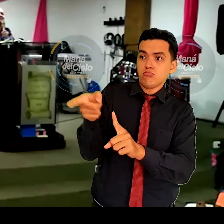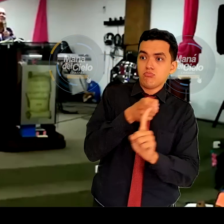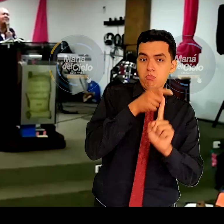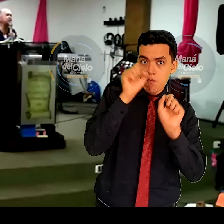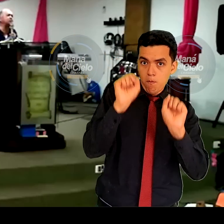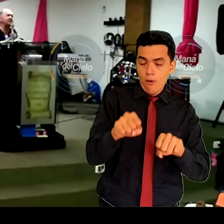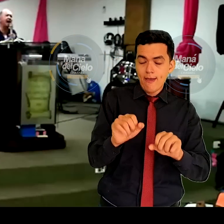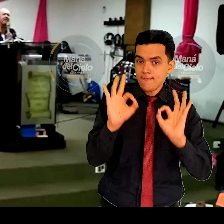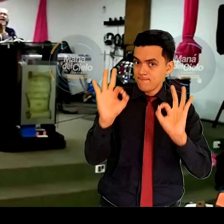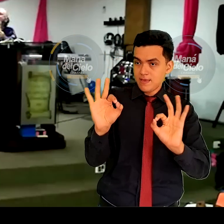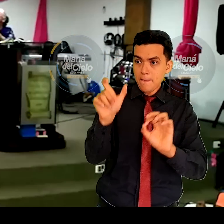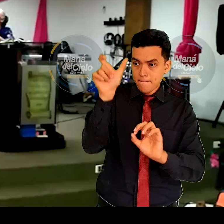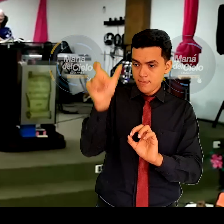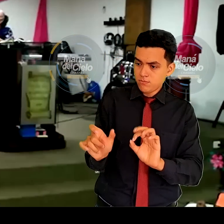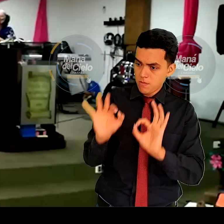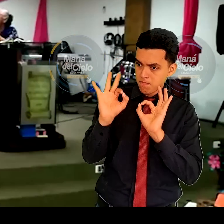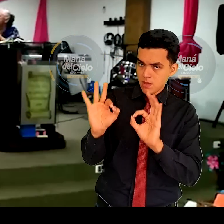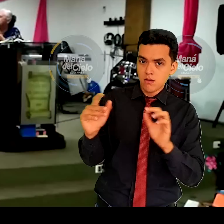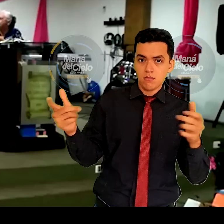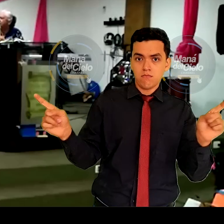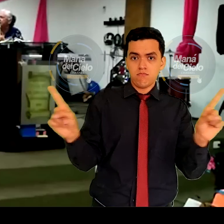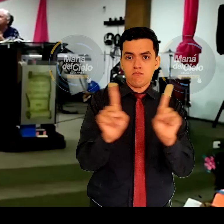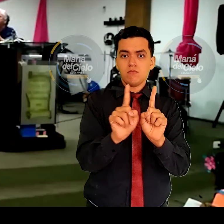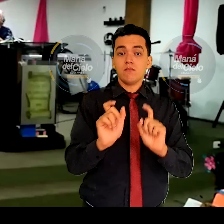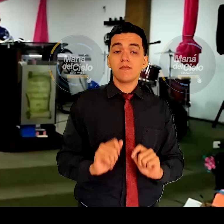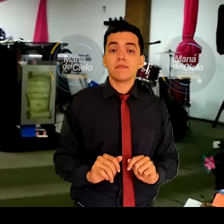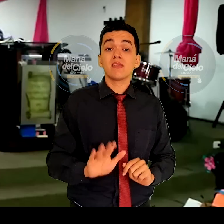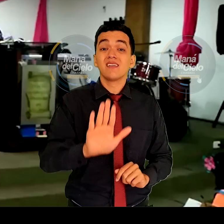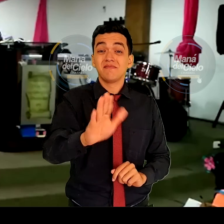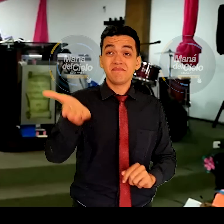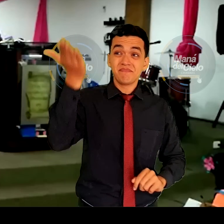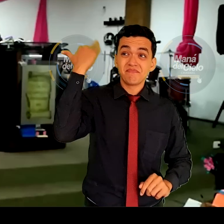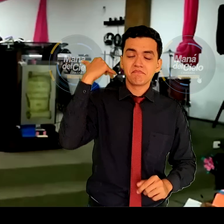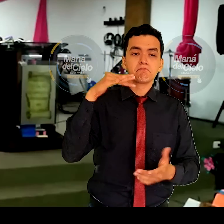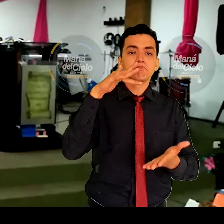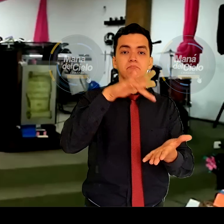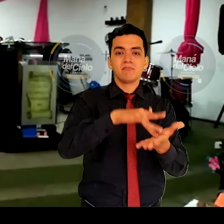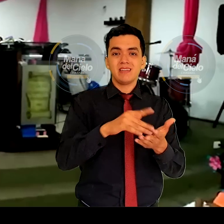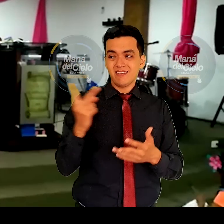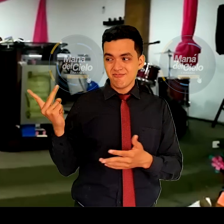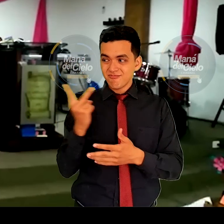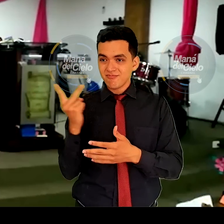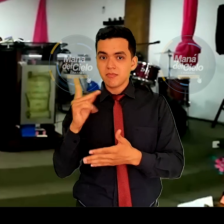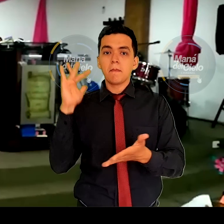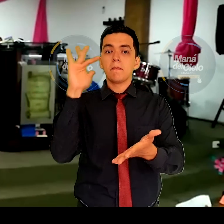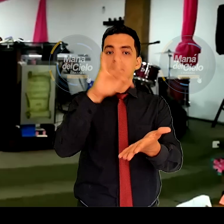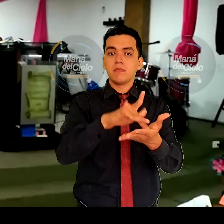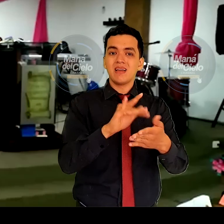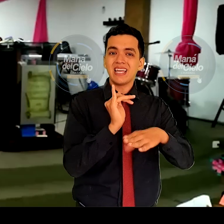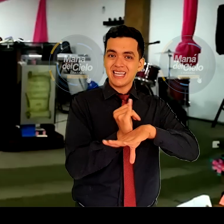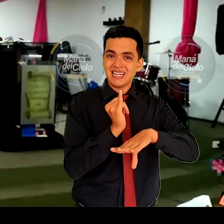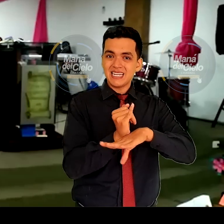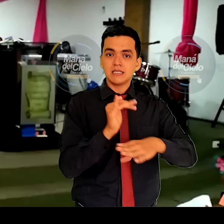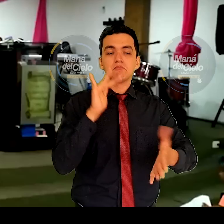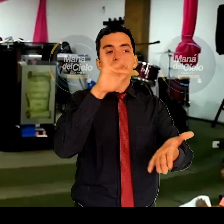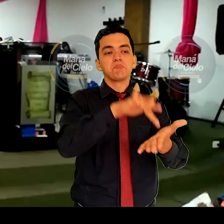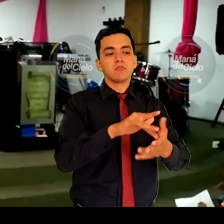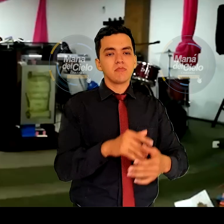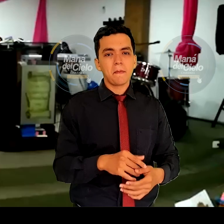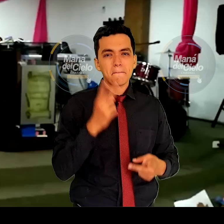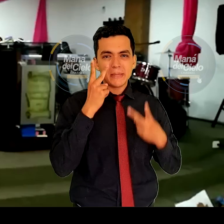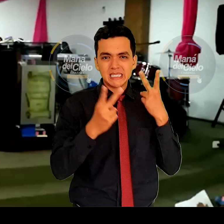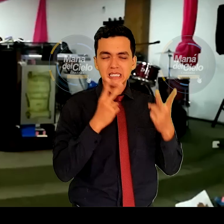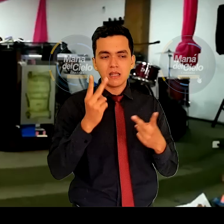llegamos estaban desubicadas. Aquí en la iglesia no hay jóvenes. Los que hay están mirando muchachas más jóvenes. Nosotros ya somos como